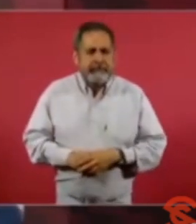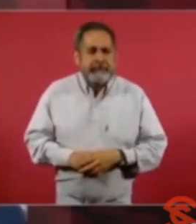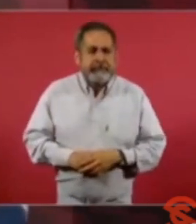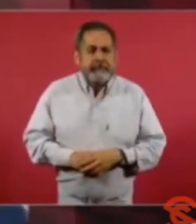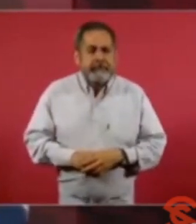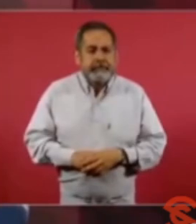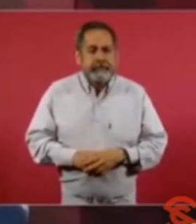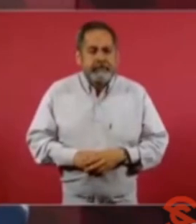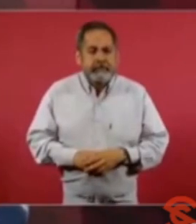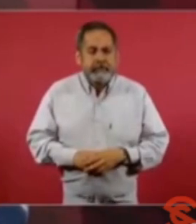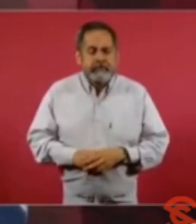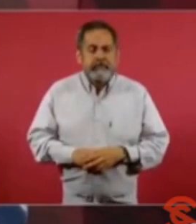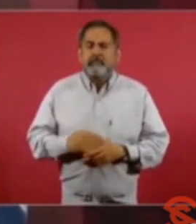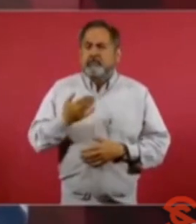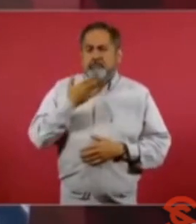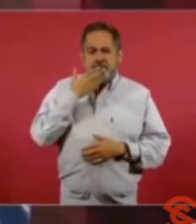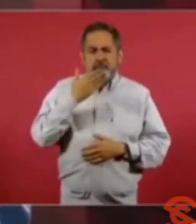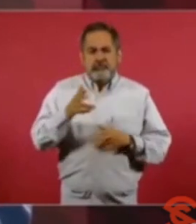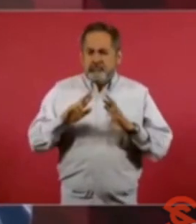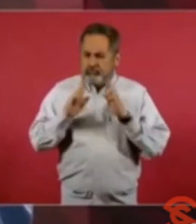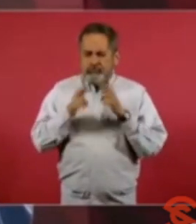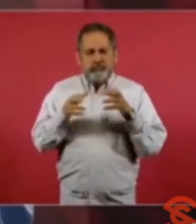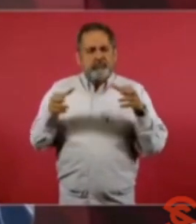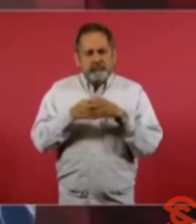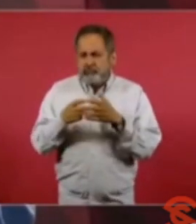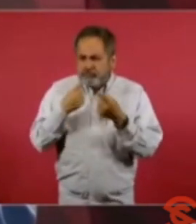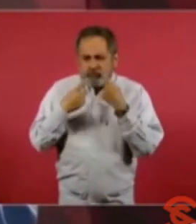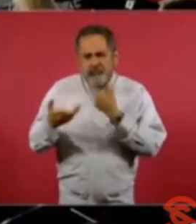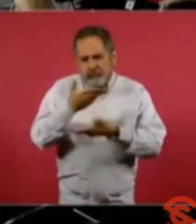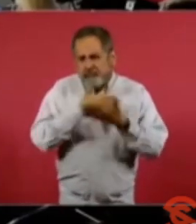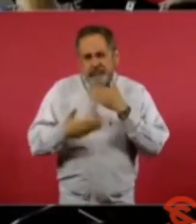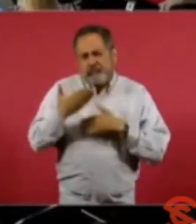la la la reunión en muy buenos